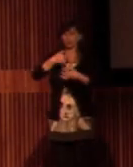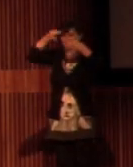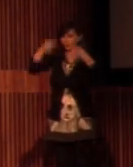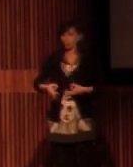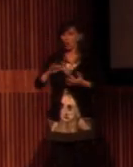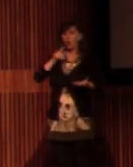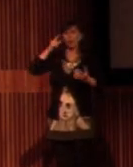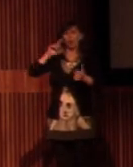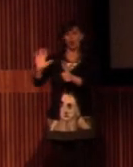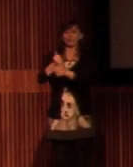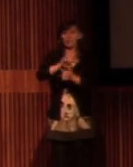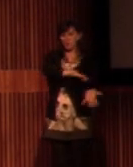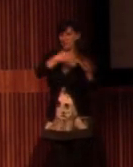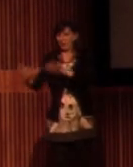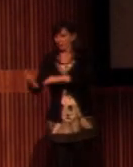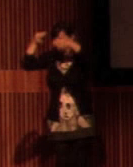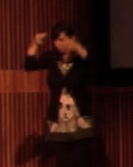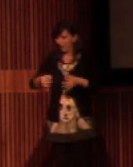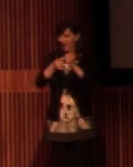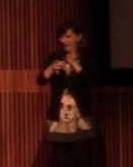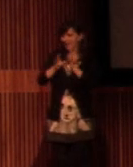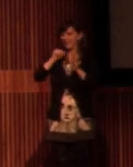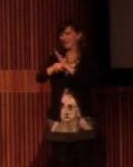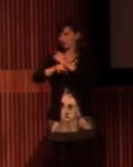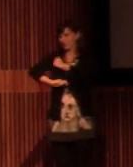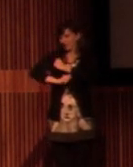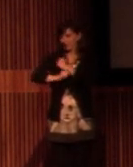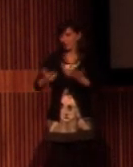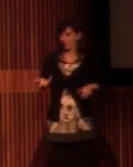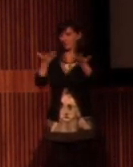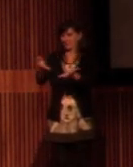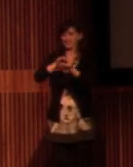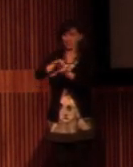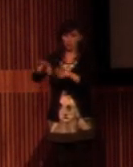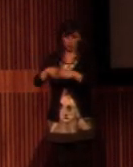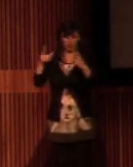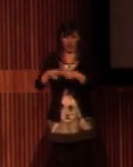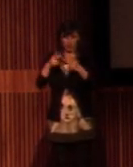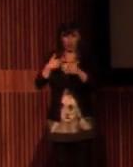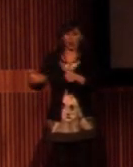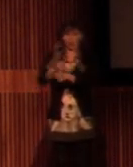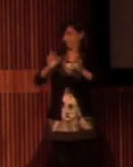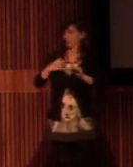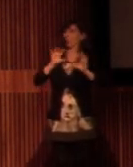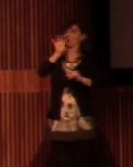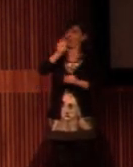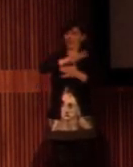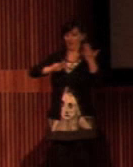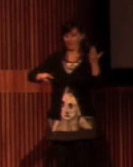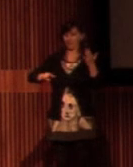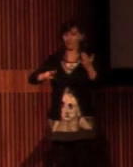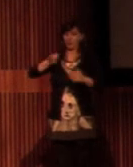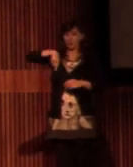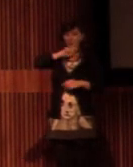Conseguimos implantar a cultura da calidade e da xestión estratégica na prestación de servicios sociais na nosa comunidade. Para a nosa